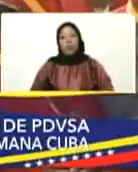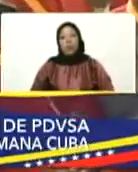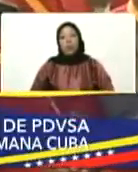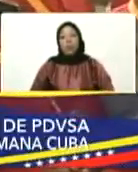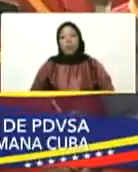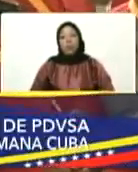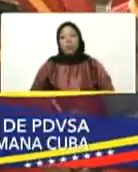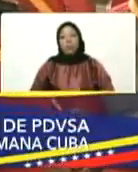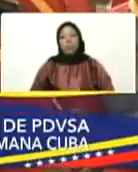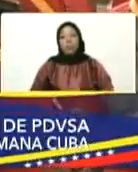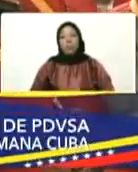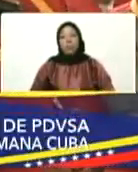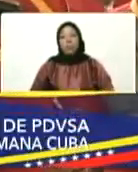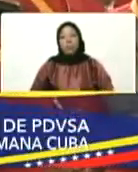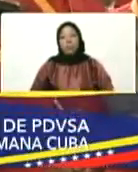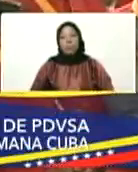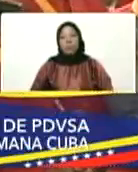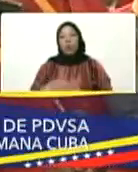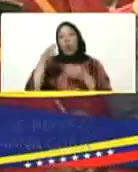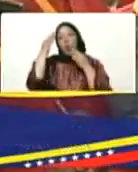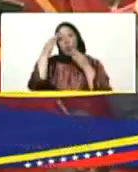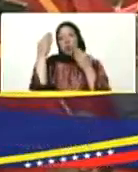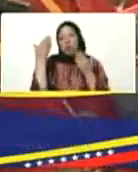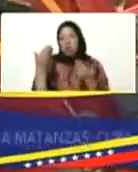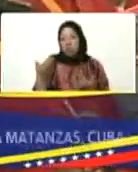Bueno, un saludo